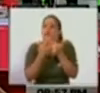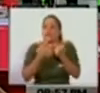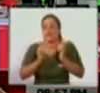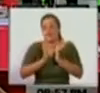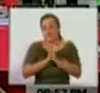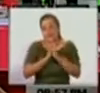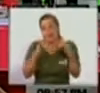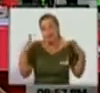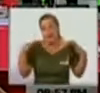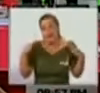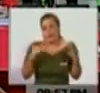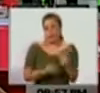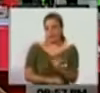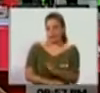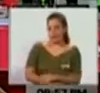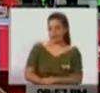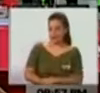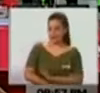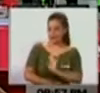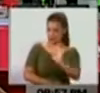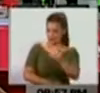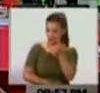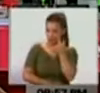Por aquí comenzó la cosa.